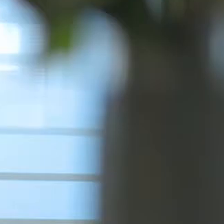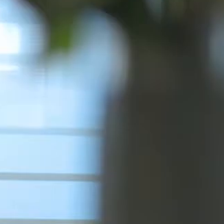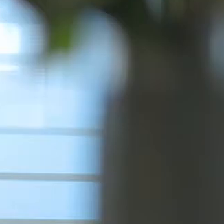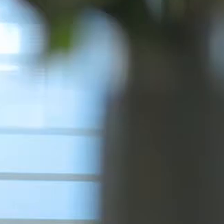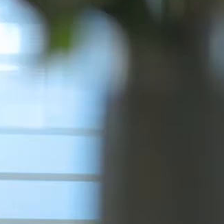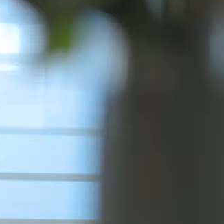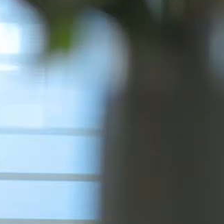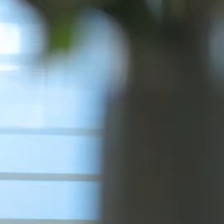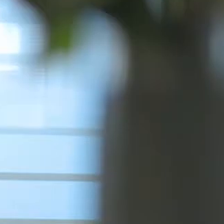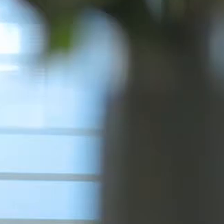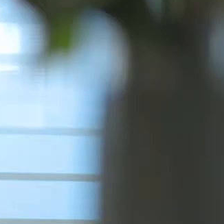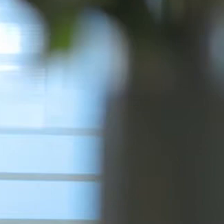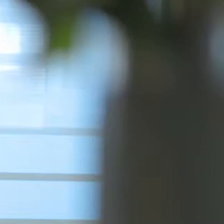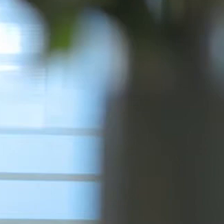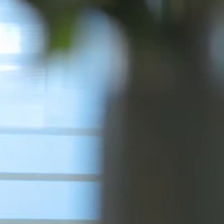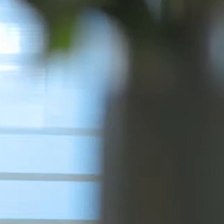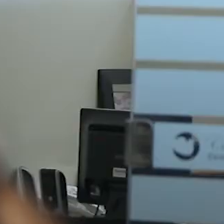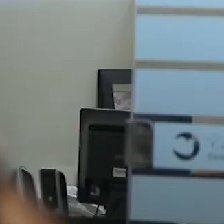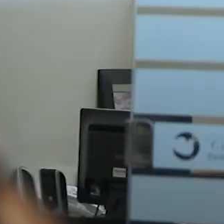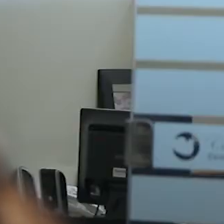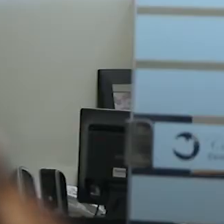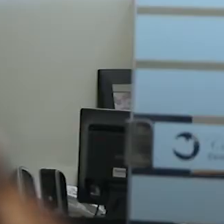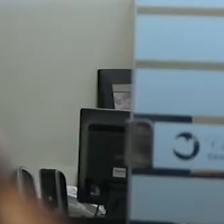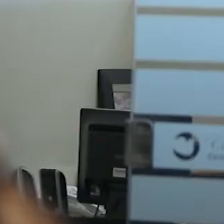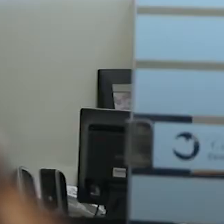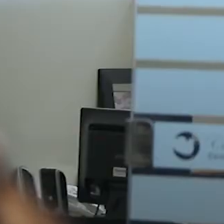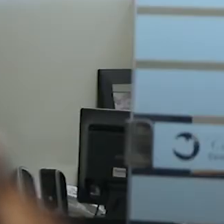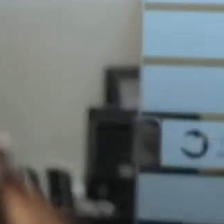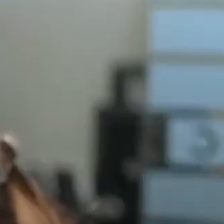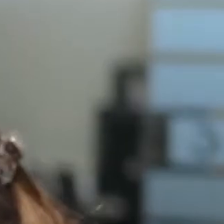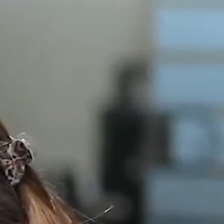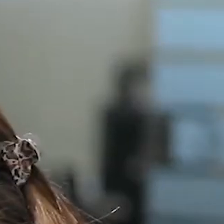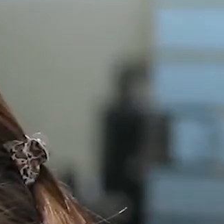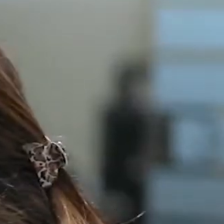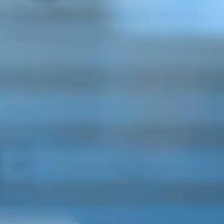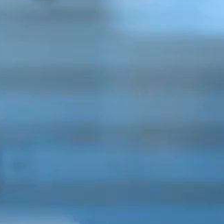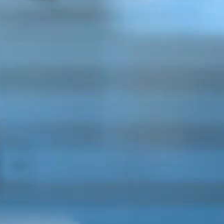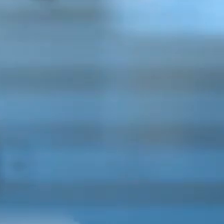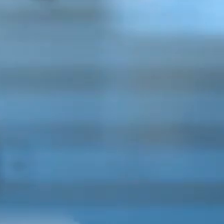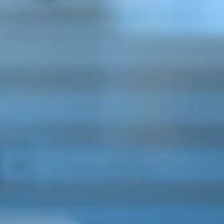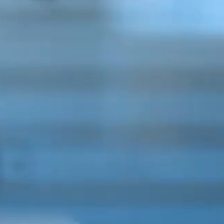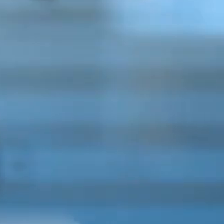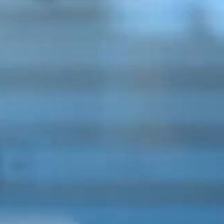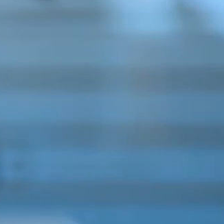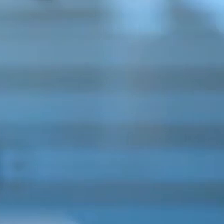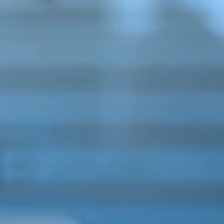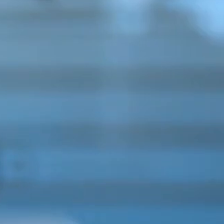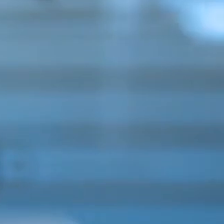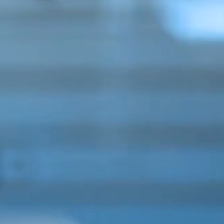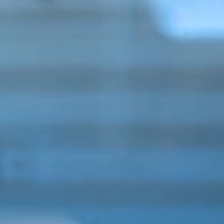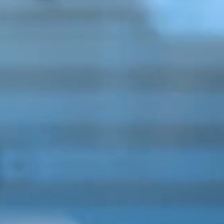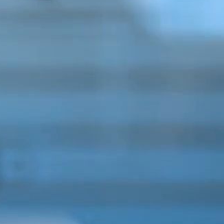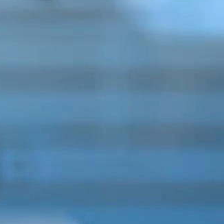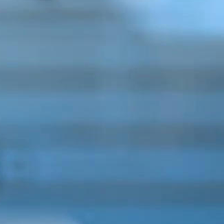344-3333. Estamos atendiendo en los horarios de 8 y cuarto a 1 de la tarde. ¿Qué se necesita para eso? Se necesita